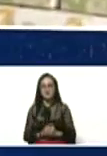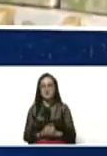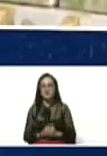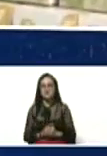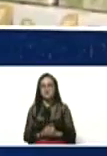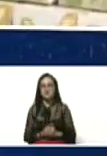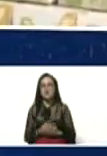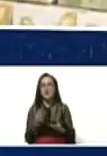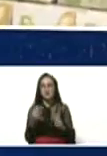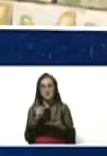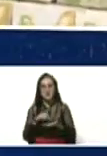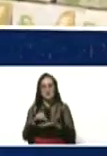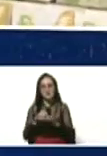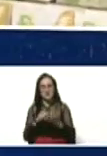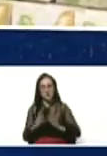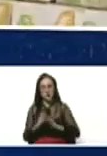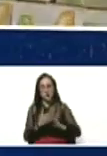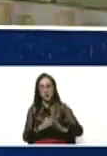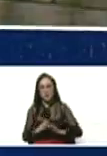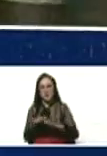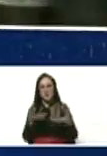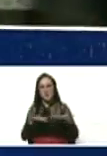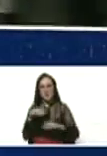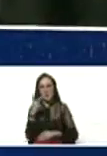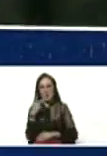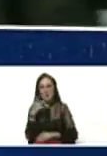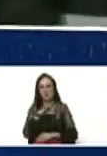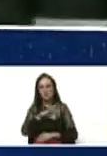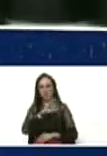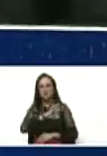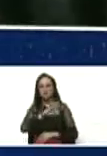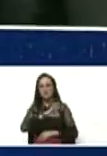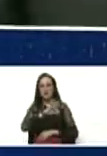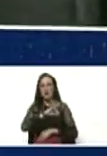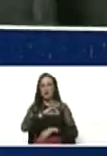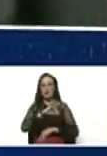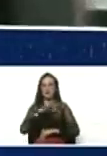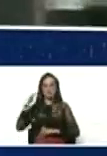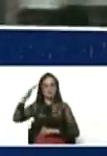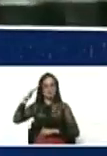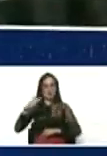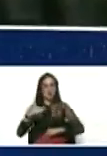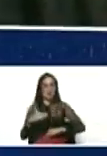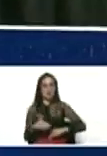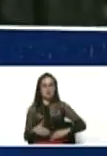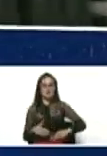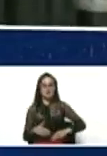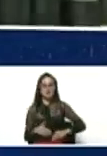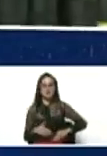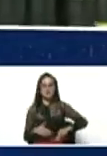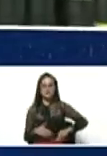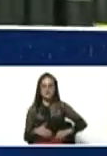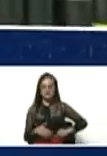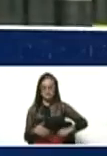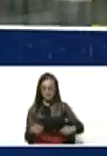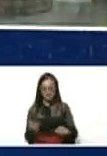mucha participación de las comunidades, de los movimientos políticos sociales, la milicia. Hemos tenido aquí, de